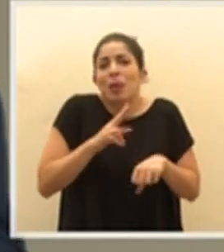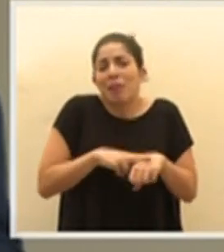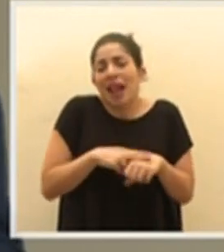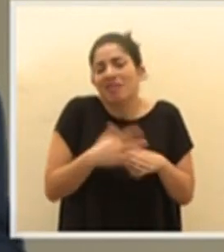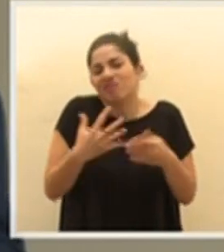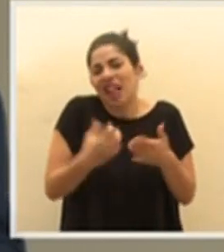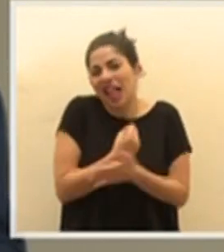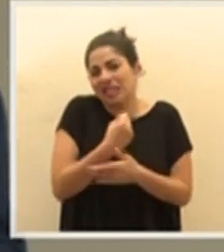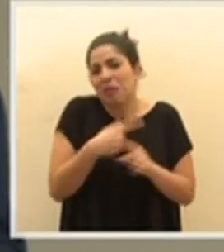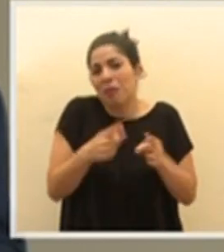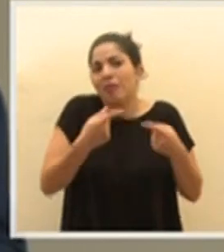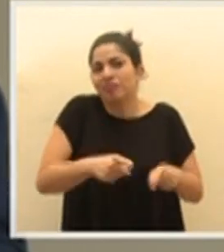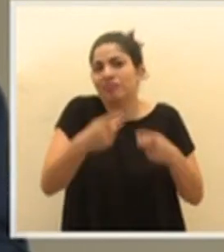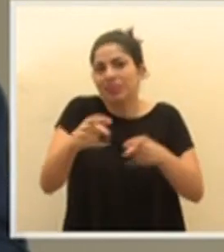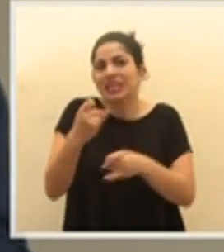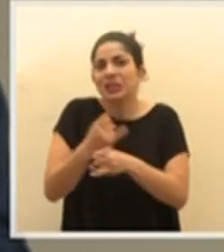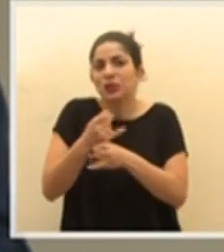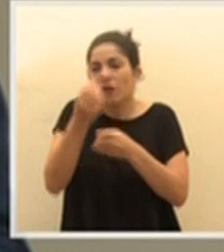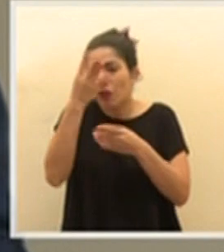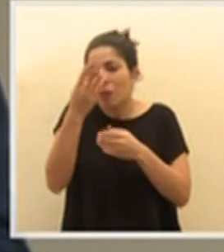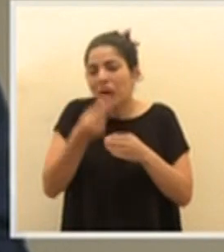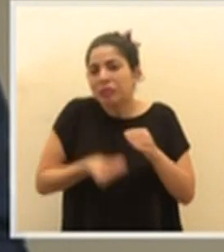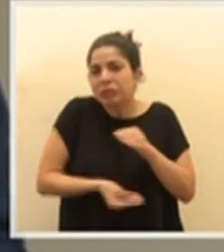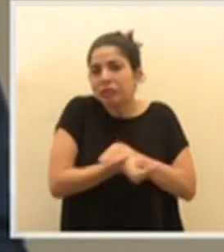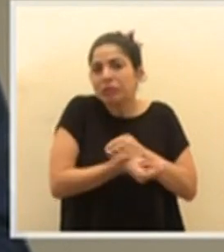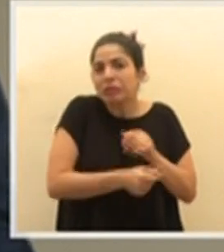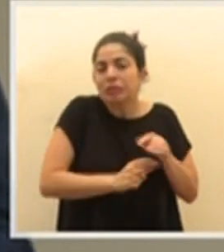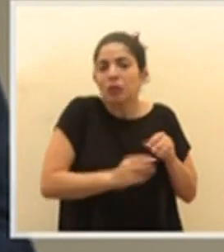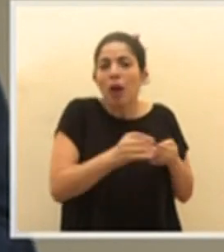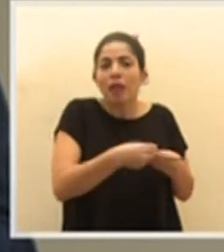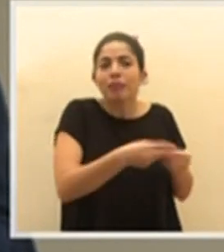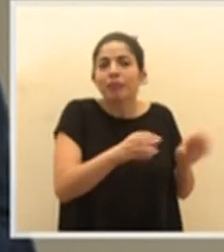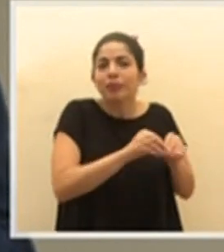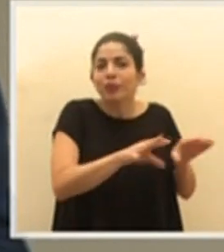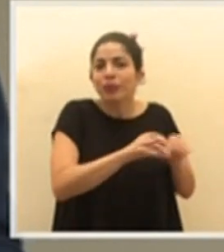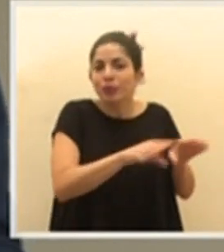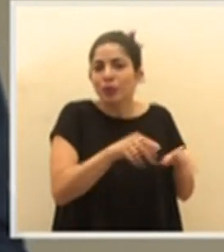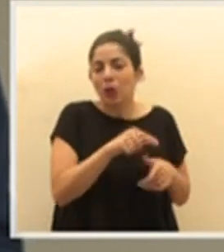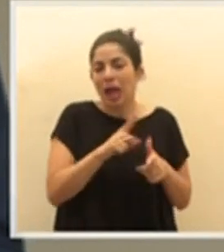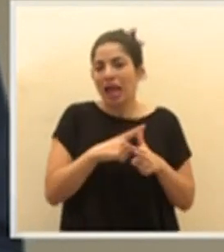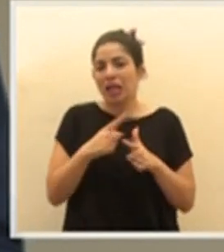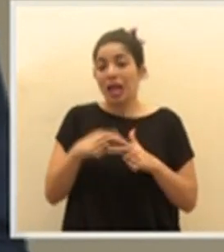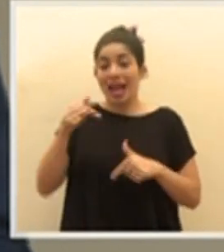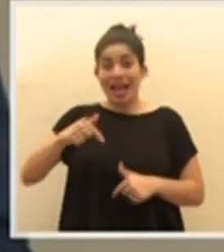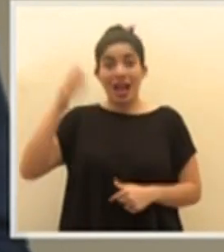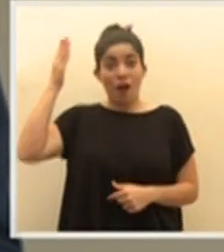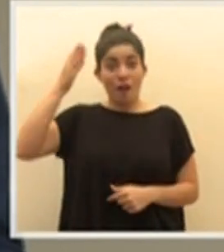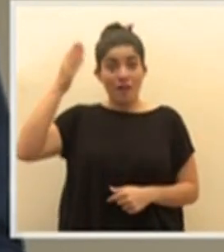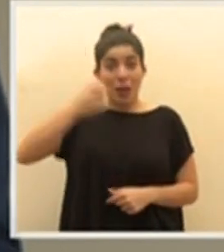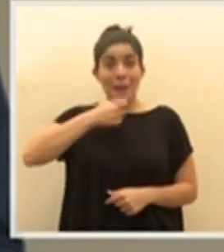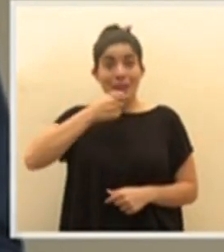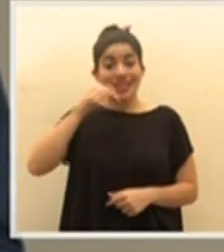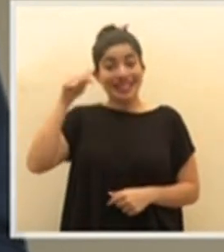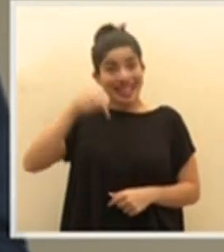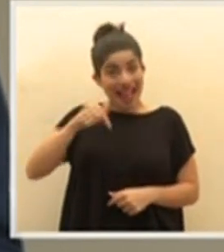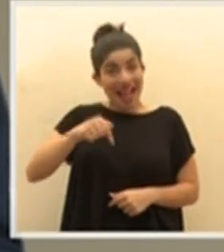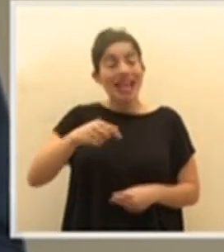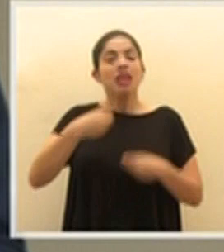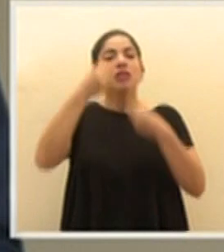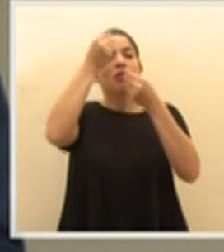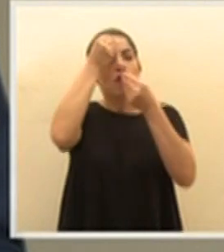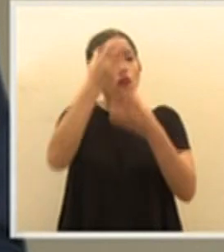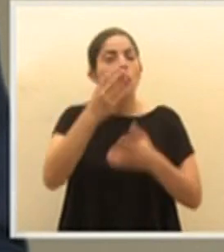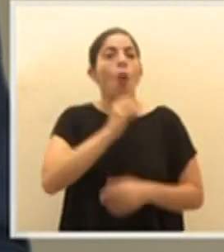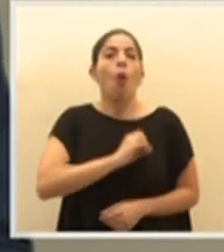desafortunada en muchas instituciones, pero aquí lo importante es que en estas conferencias de prensa es donde se dan los